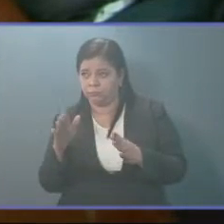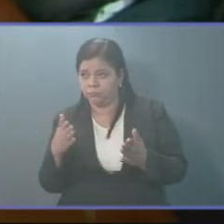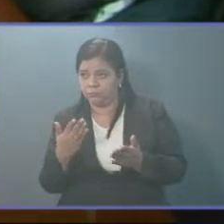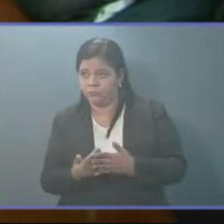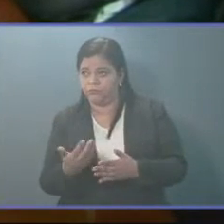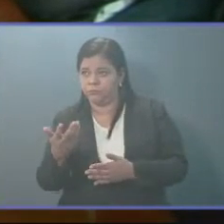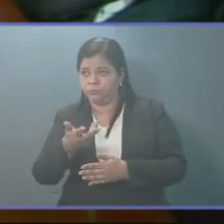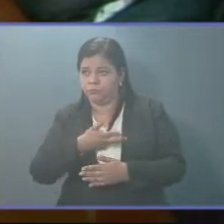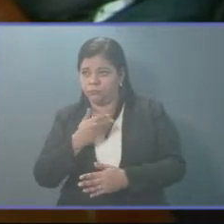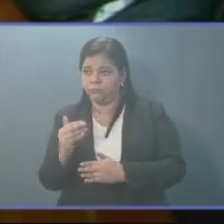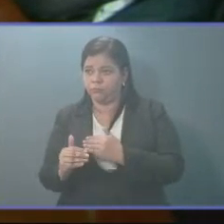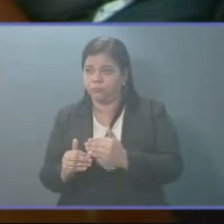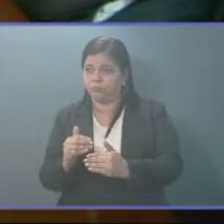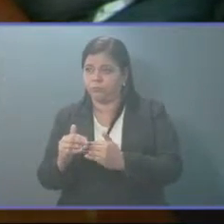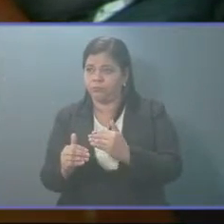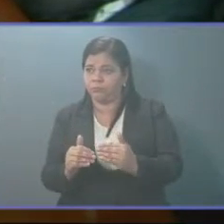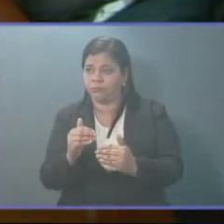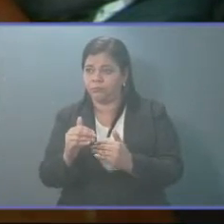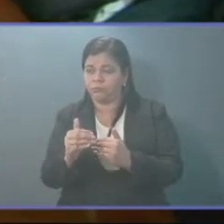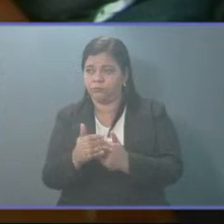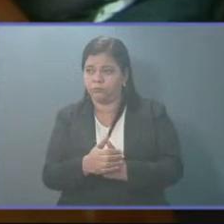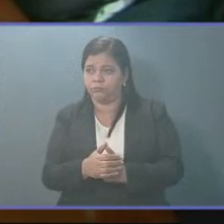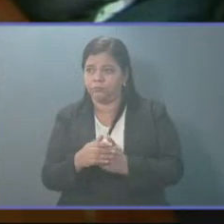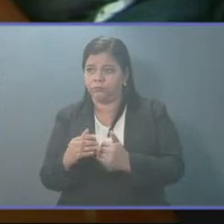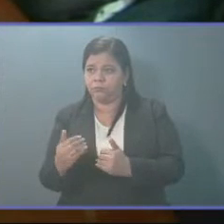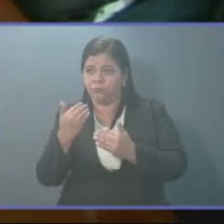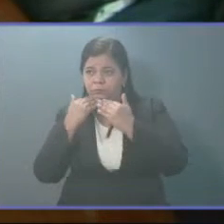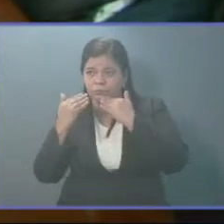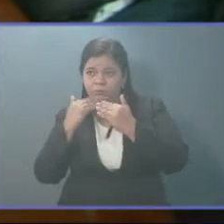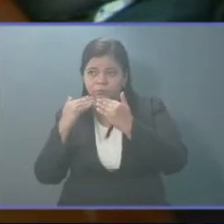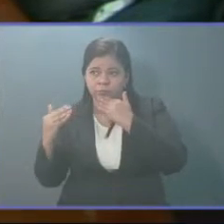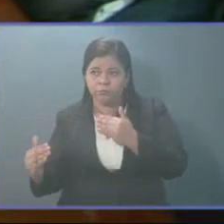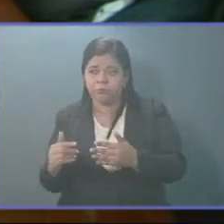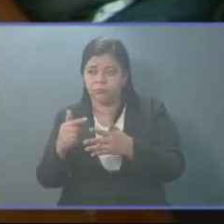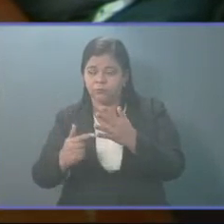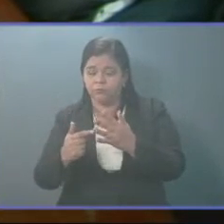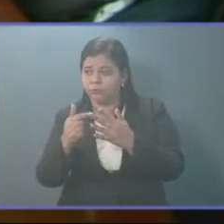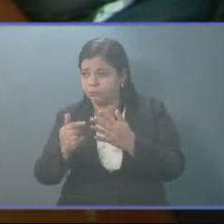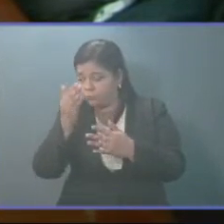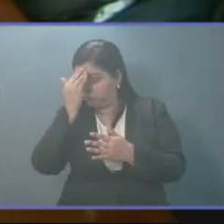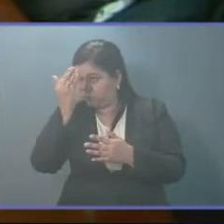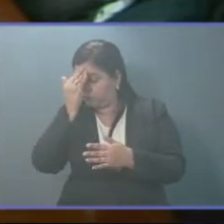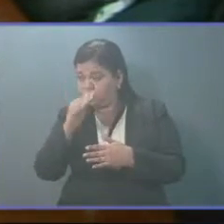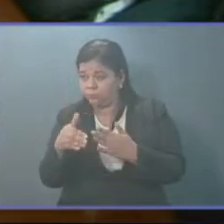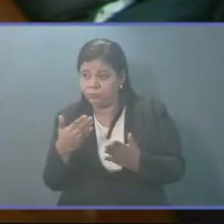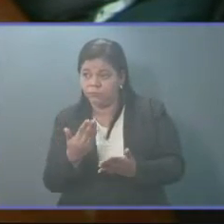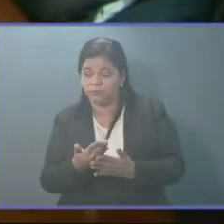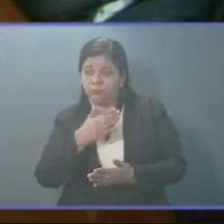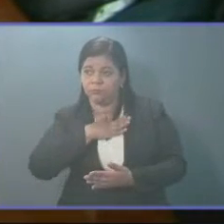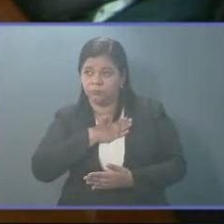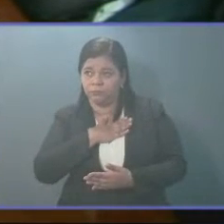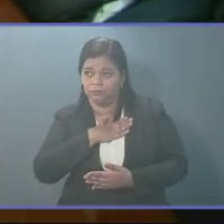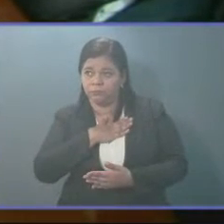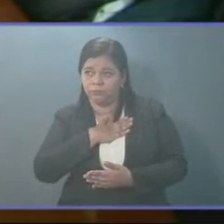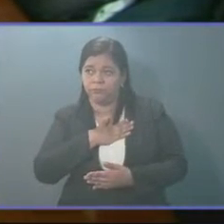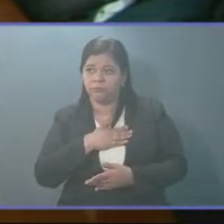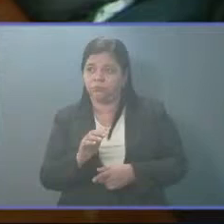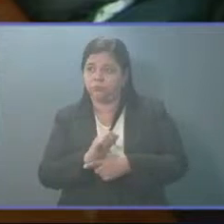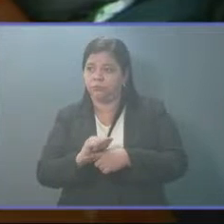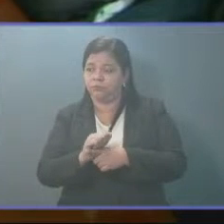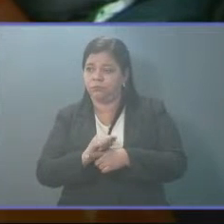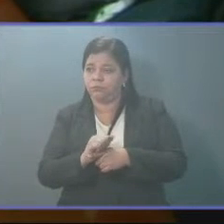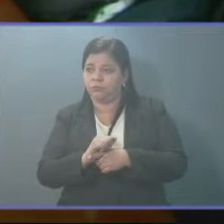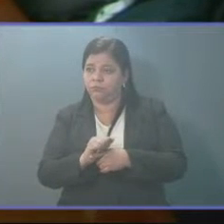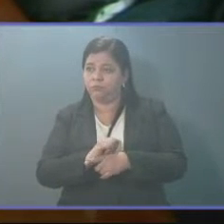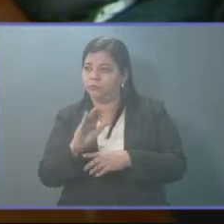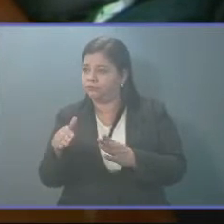estaba haciendo esa aportación desde mi conocimiento y mi practicidad, porque yo